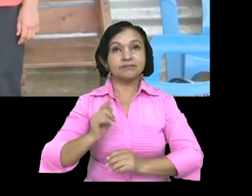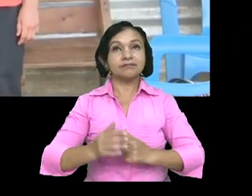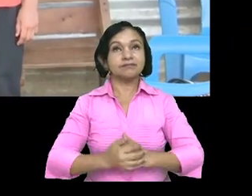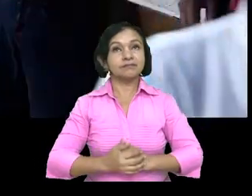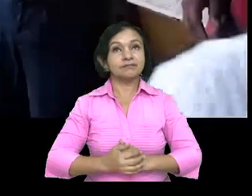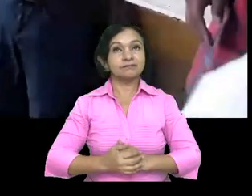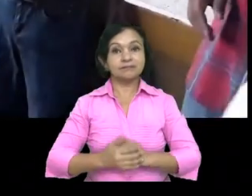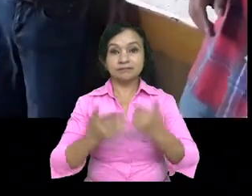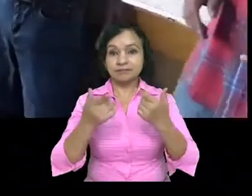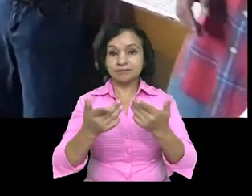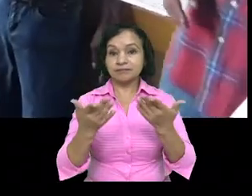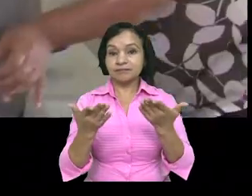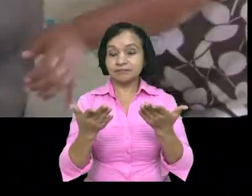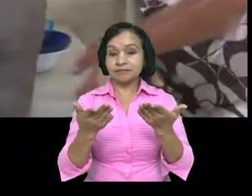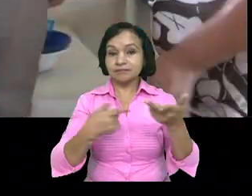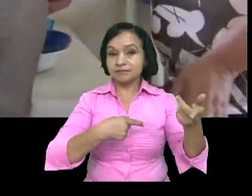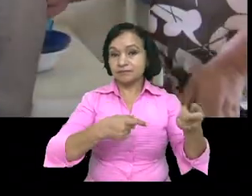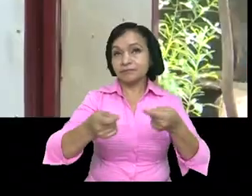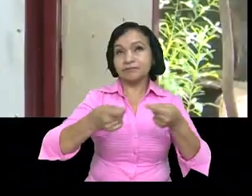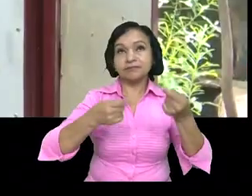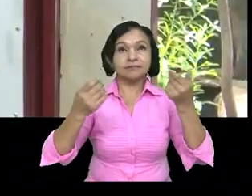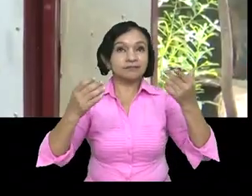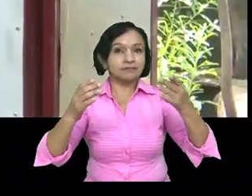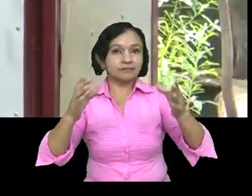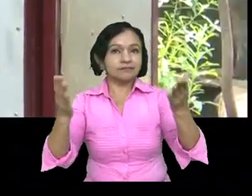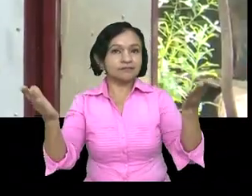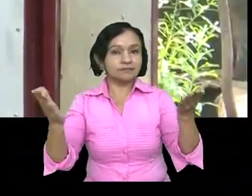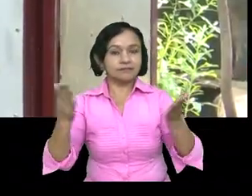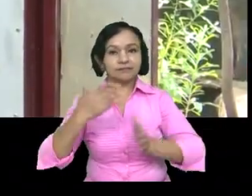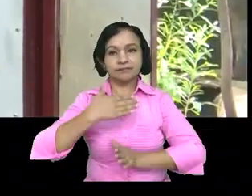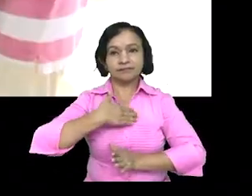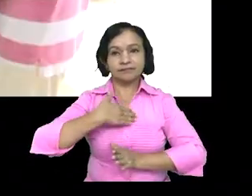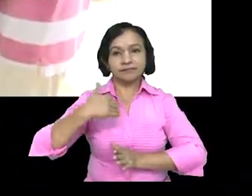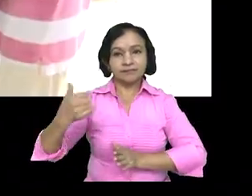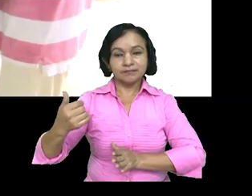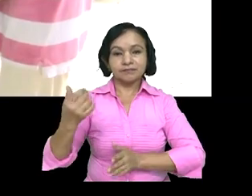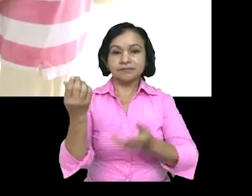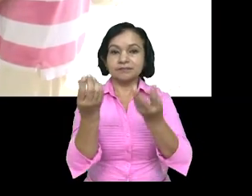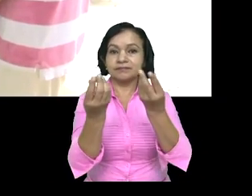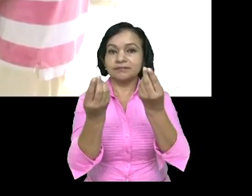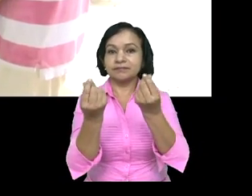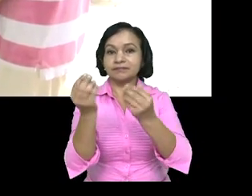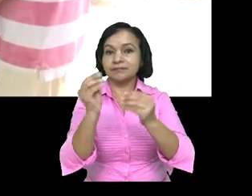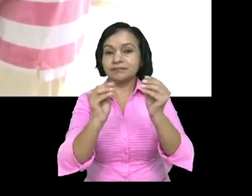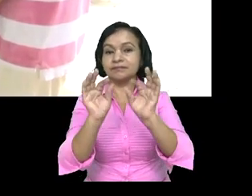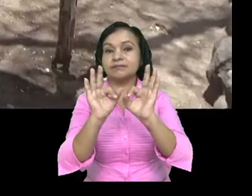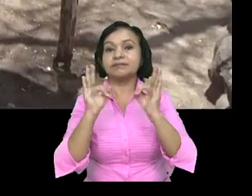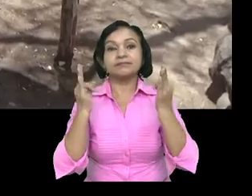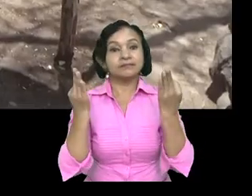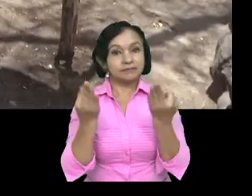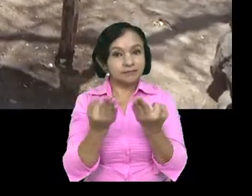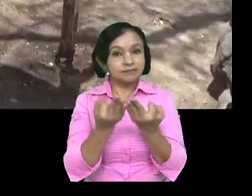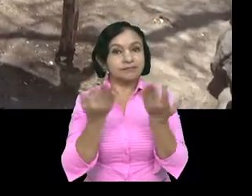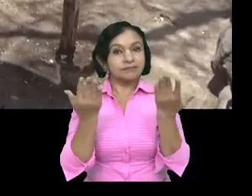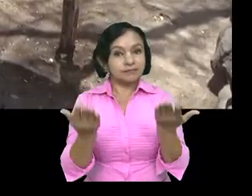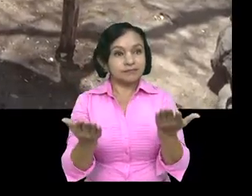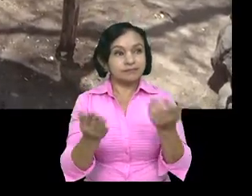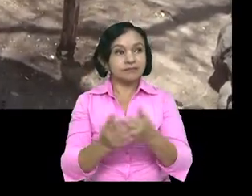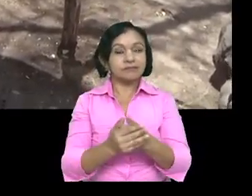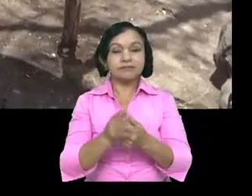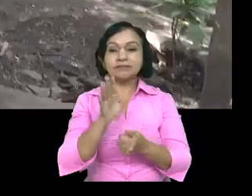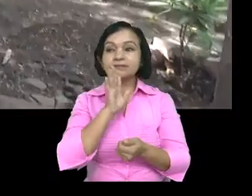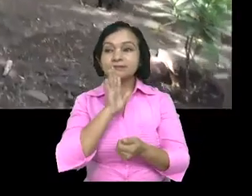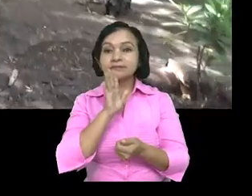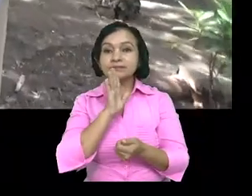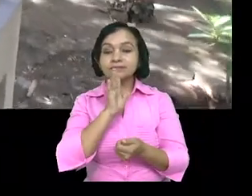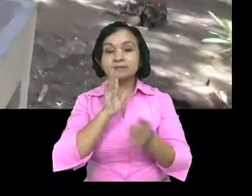estos pequeños emprendimientos, vas a mejorar la economía de la familia. Entonces estamos hablando